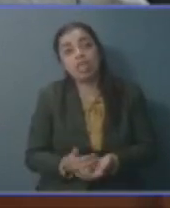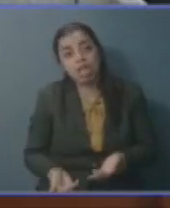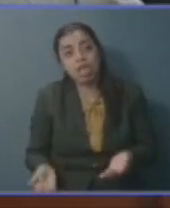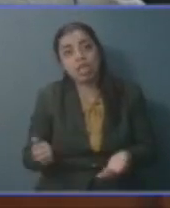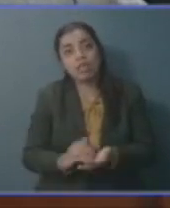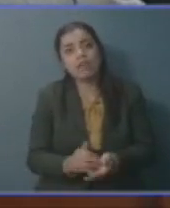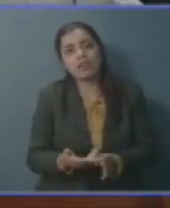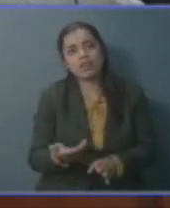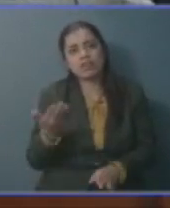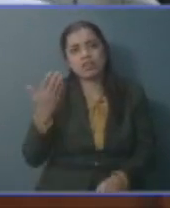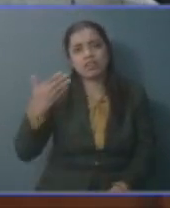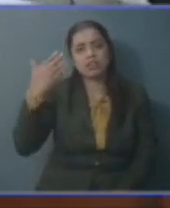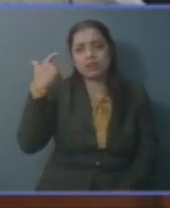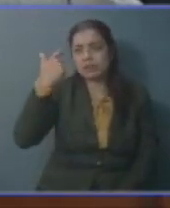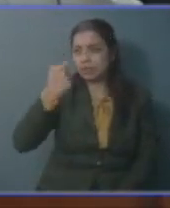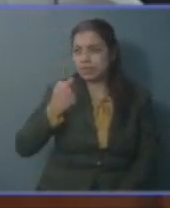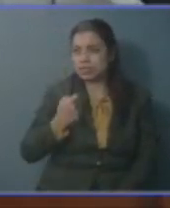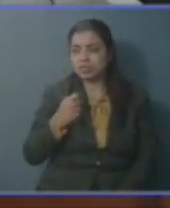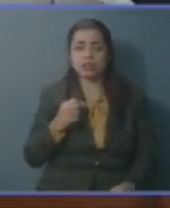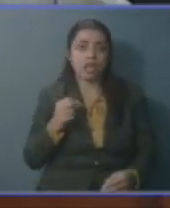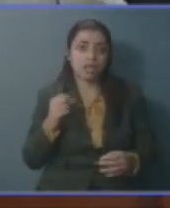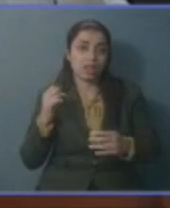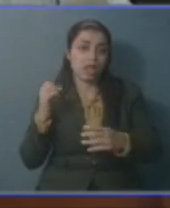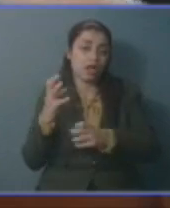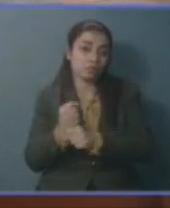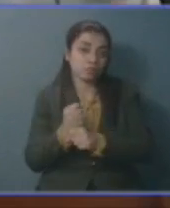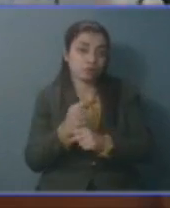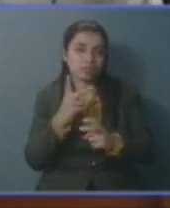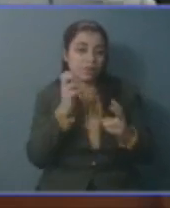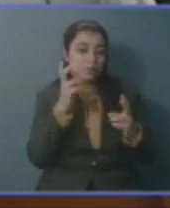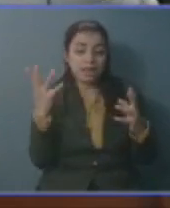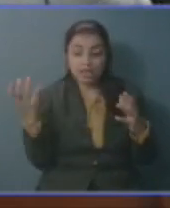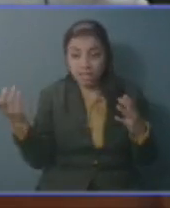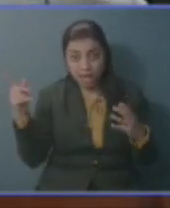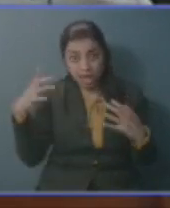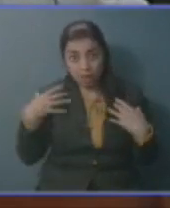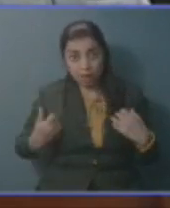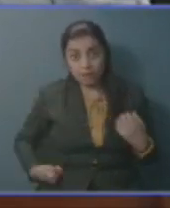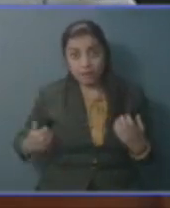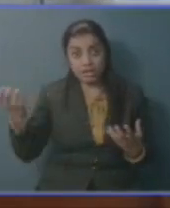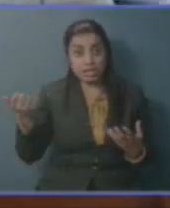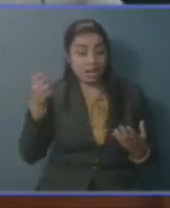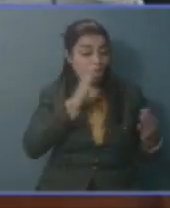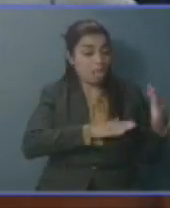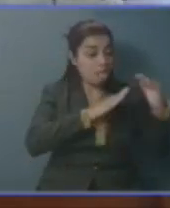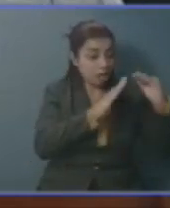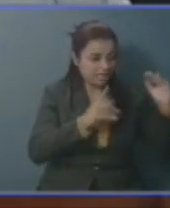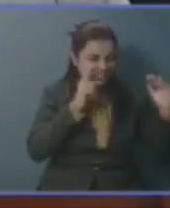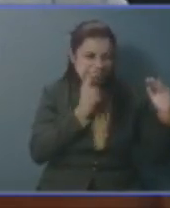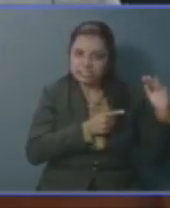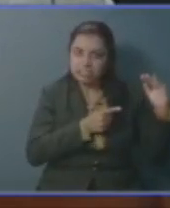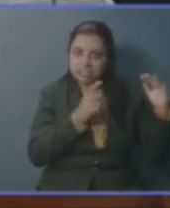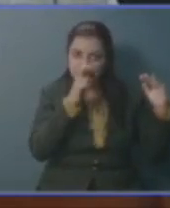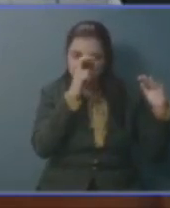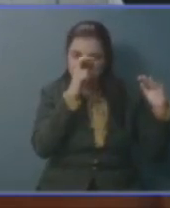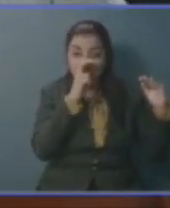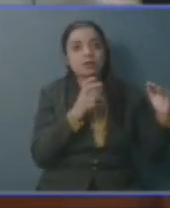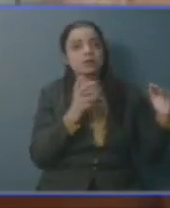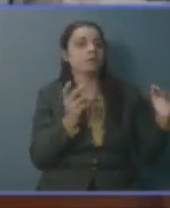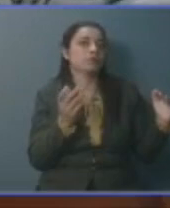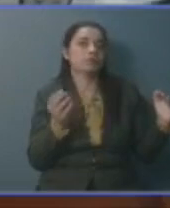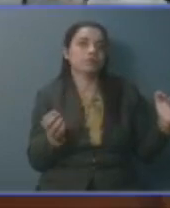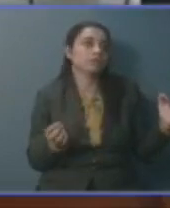uno que se dio hace un par de meses donde hubo abusos, Podemos construir algo en virtud de esta, hay cosas que son rescatables,